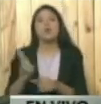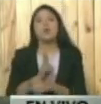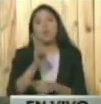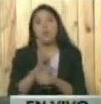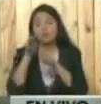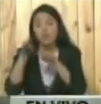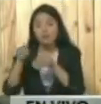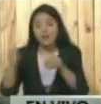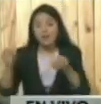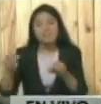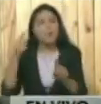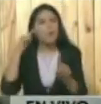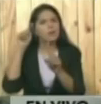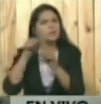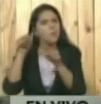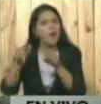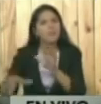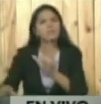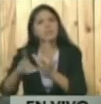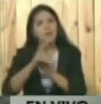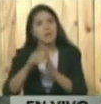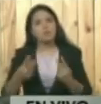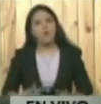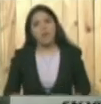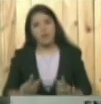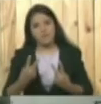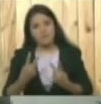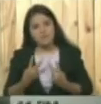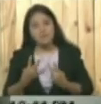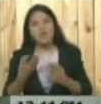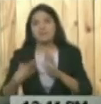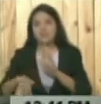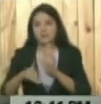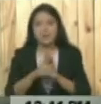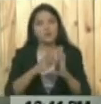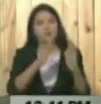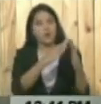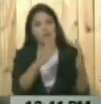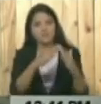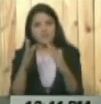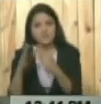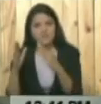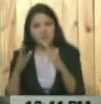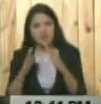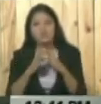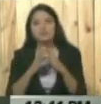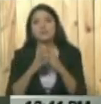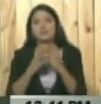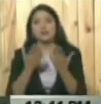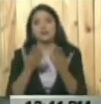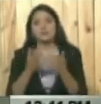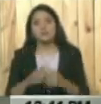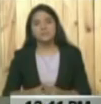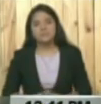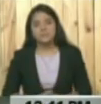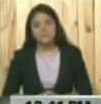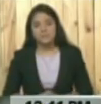tierra urbana en función del derecho a la vida, del derecho a la vivienda, de su función social.